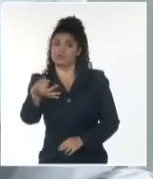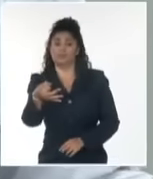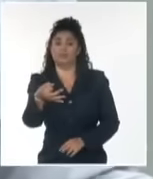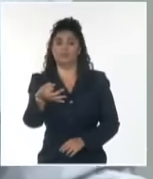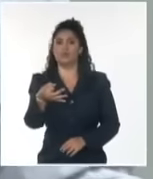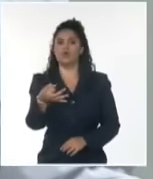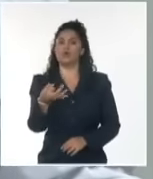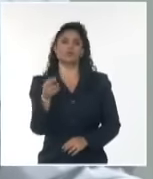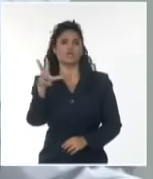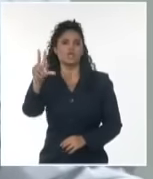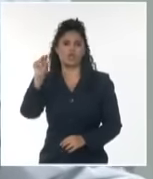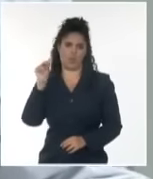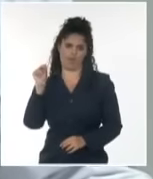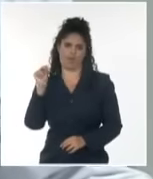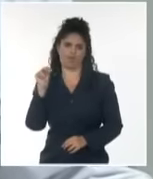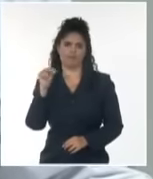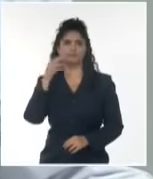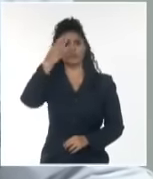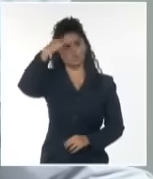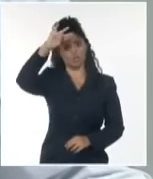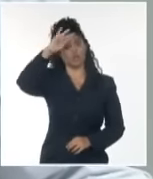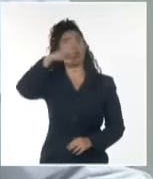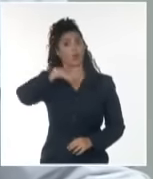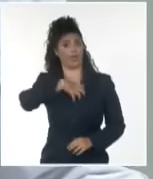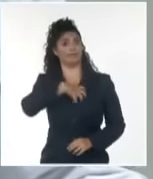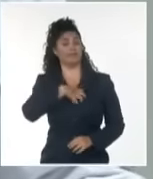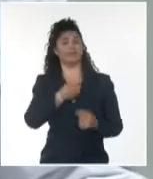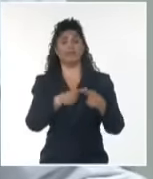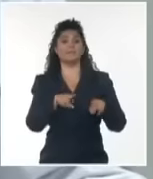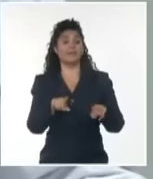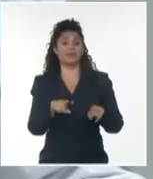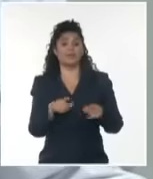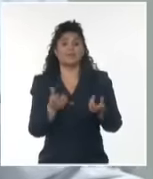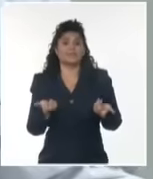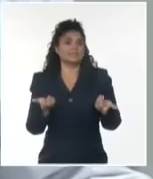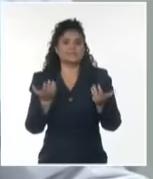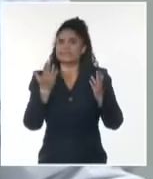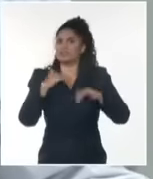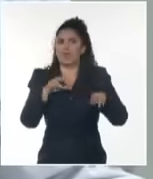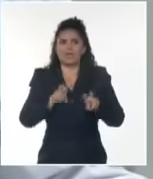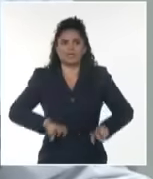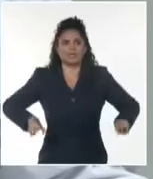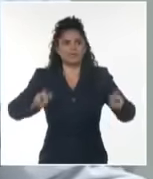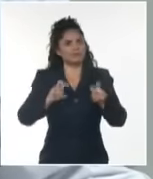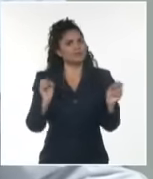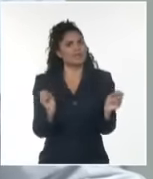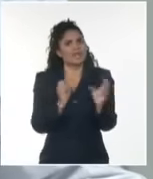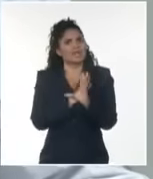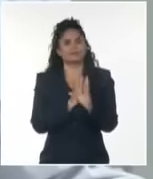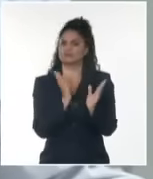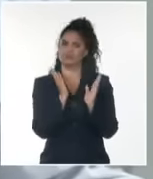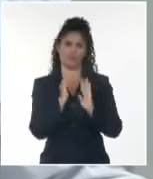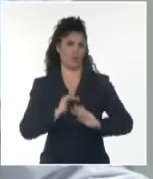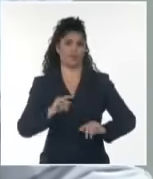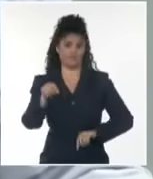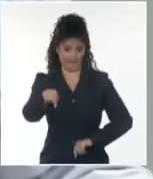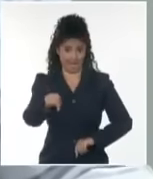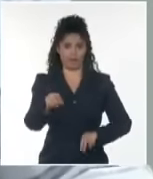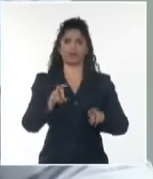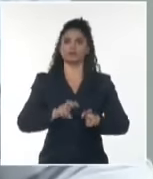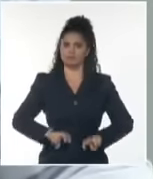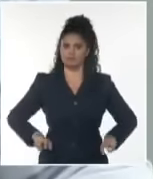no decimos que no esté presente, pero no se ha detectado hasta este momento, como tal, se está investigando.